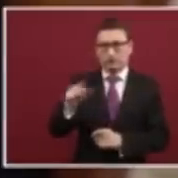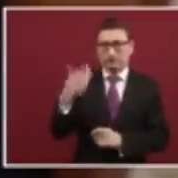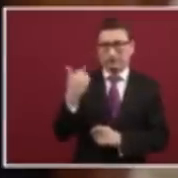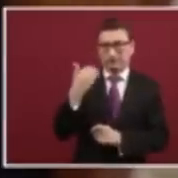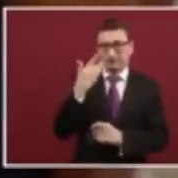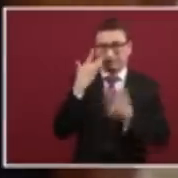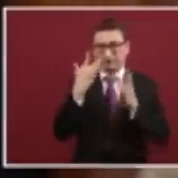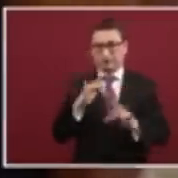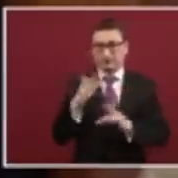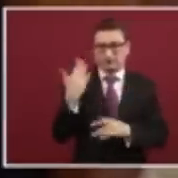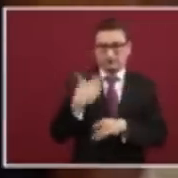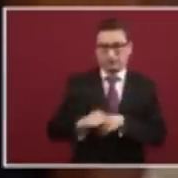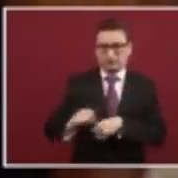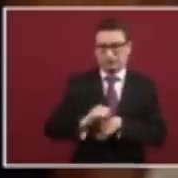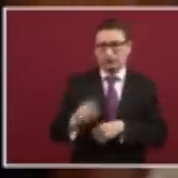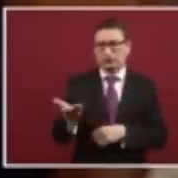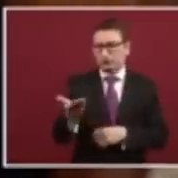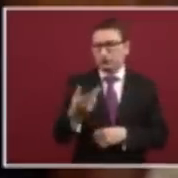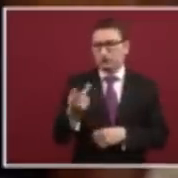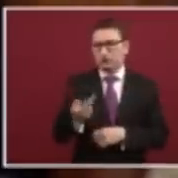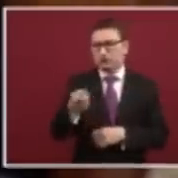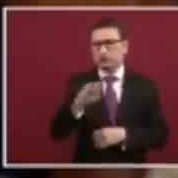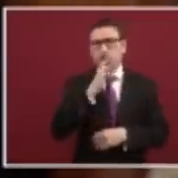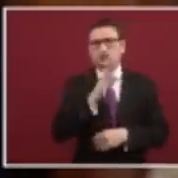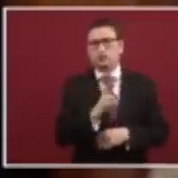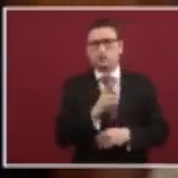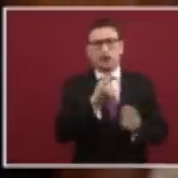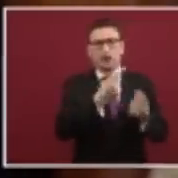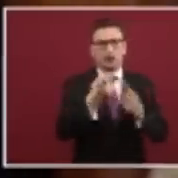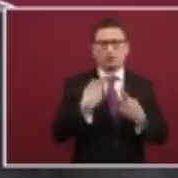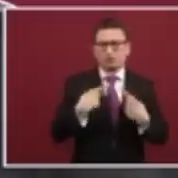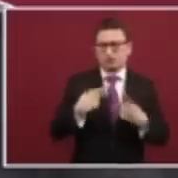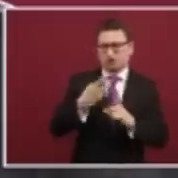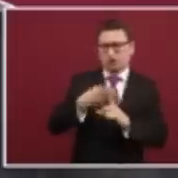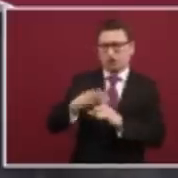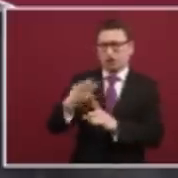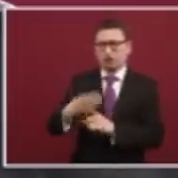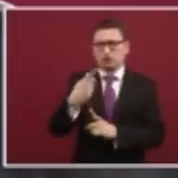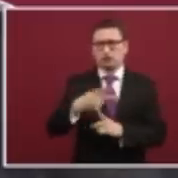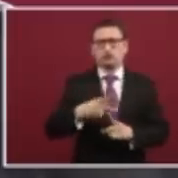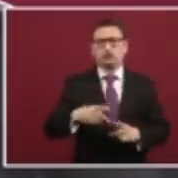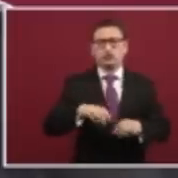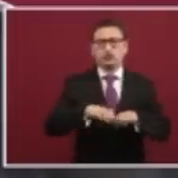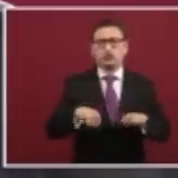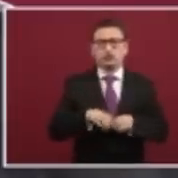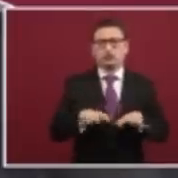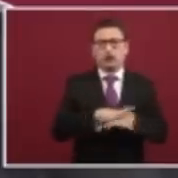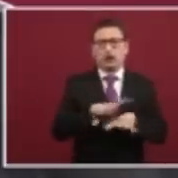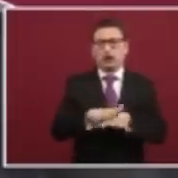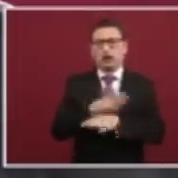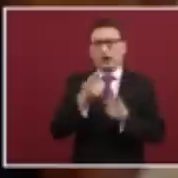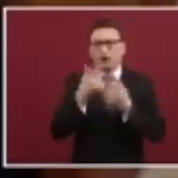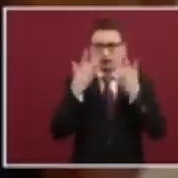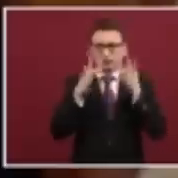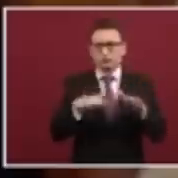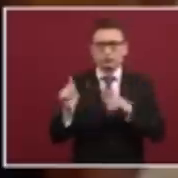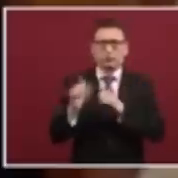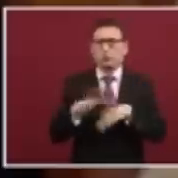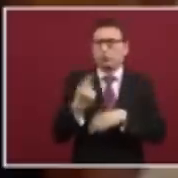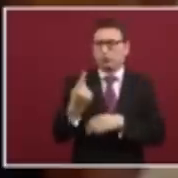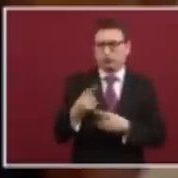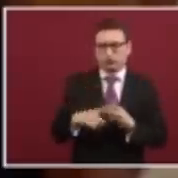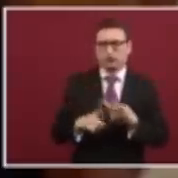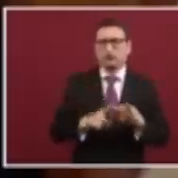el fin de semana. ¿Qué responde a estas críticas de los cambios de su gabinete en menos de una semana? Y una segunda